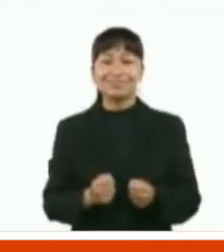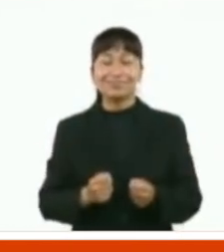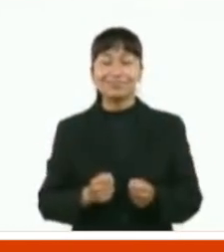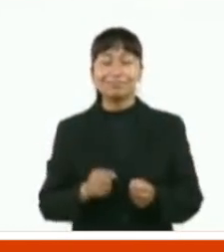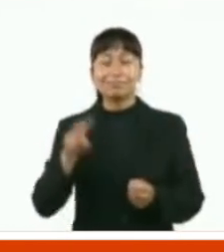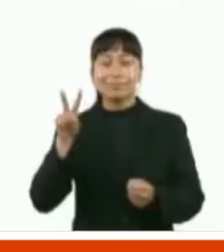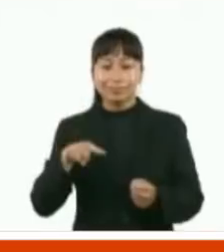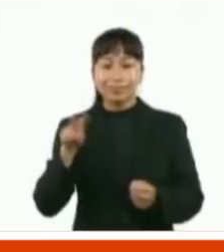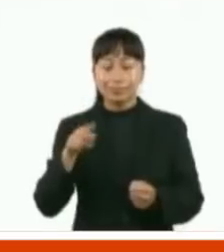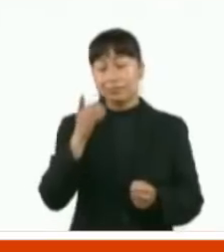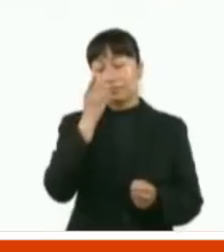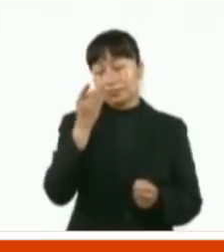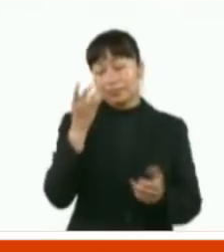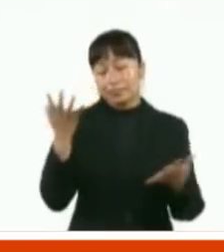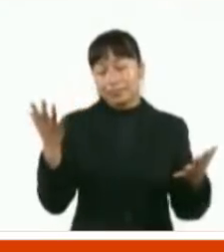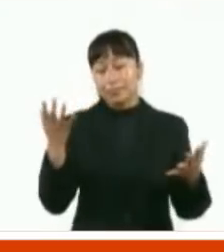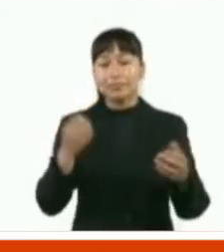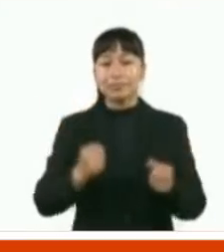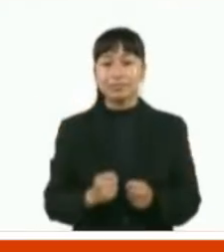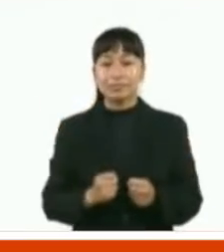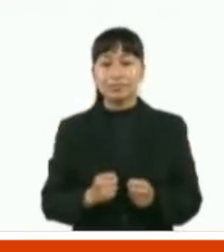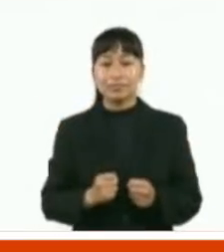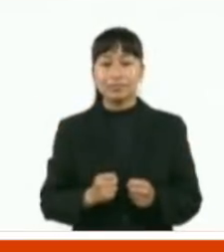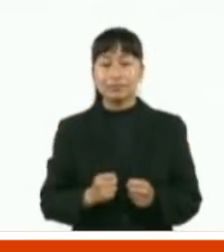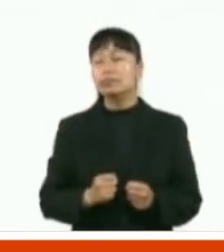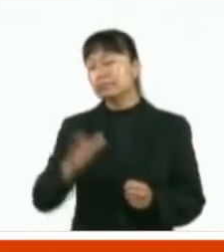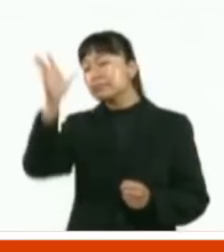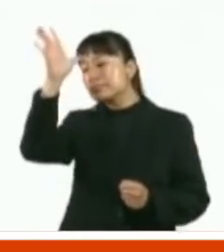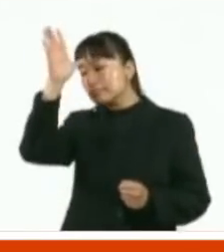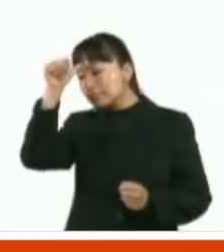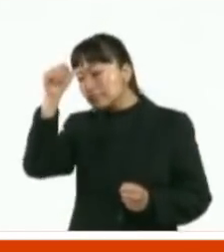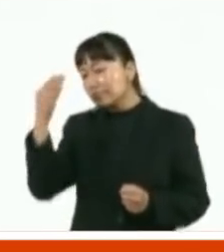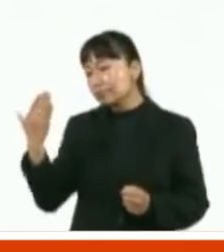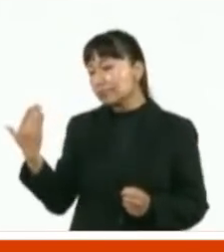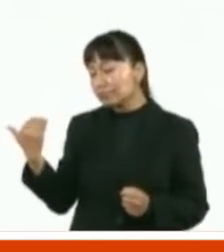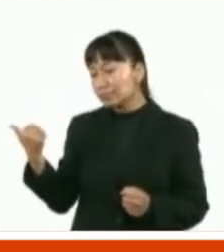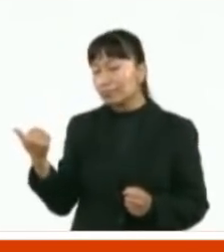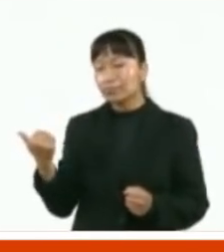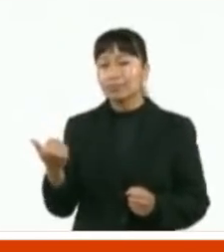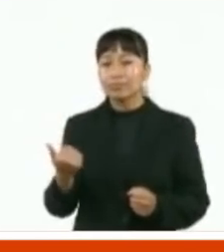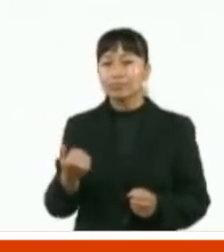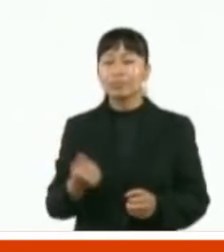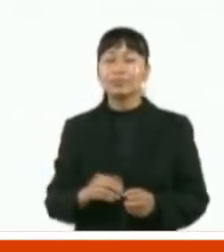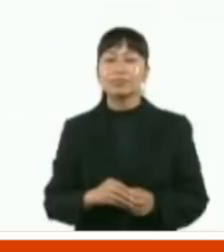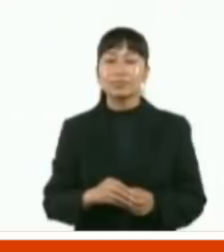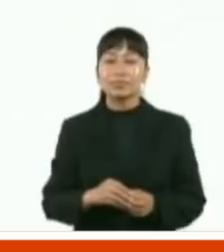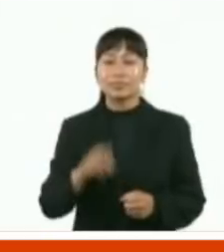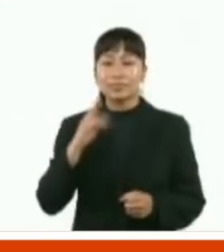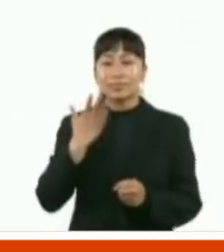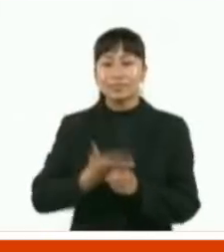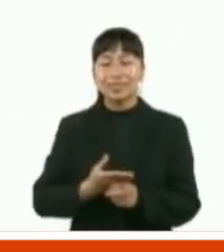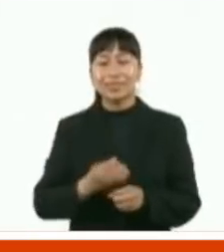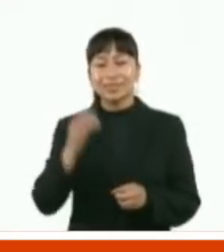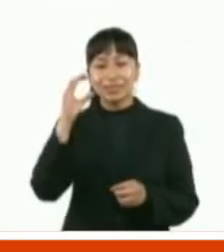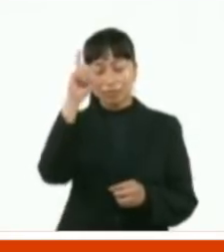la verdad hay que decirlo, en concilio con la presidenta honoraria del Consejo de Coordinación de la Memoria